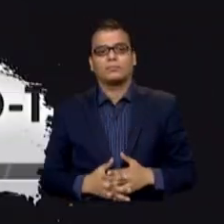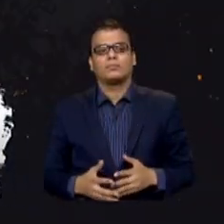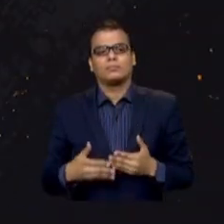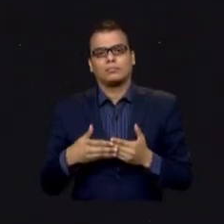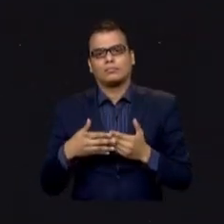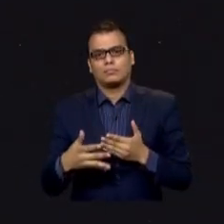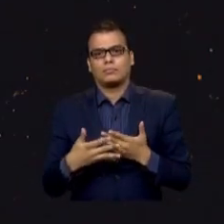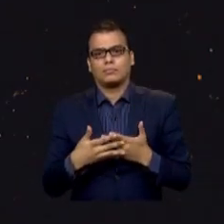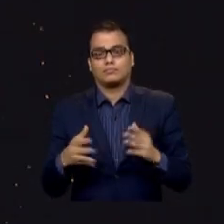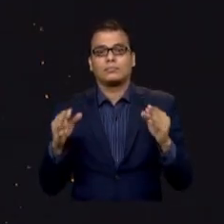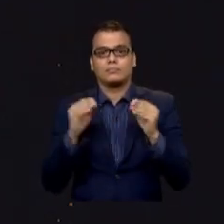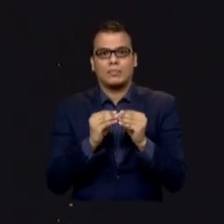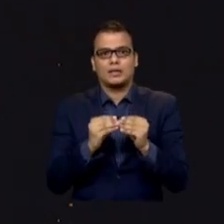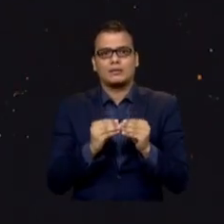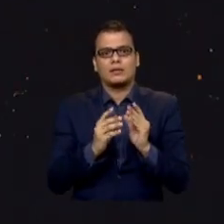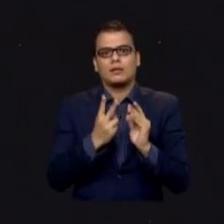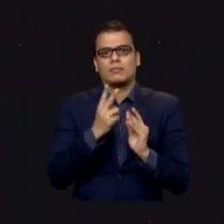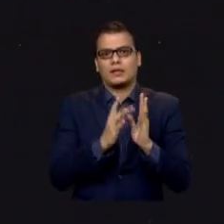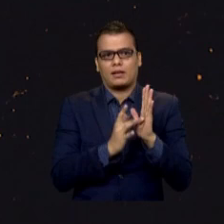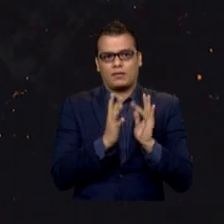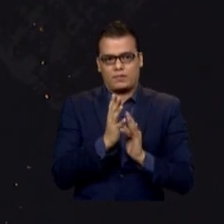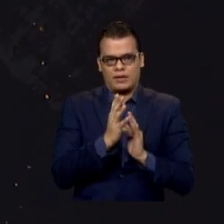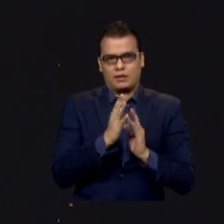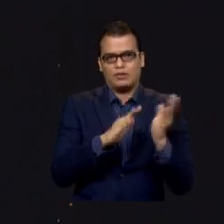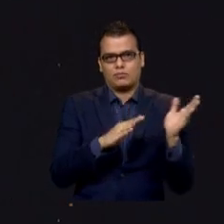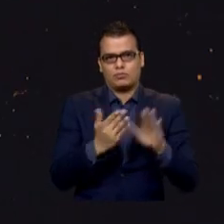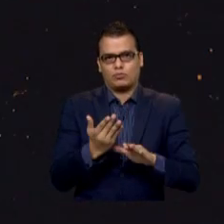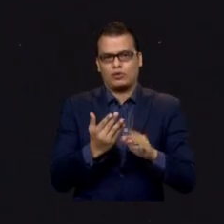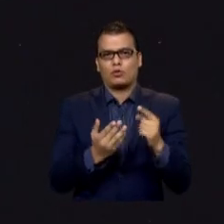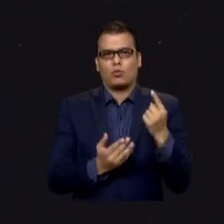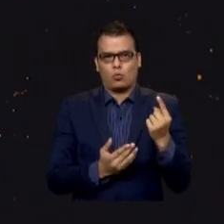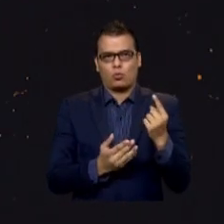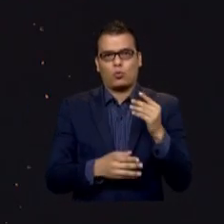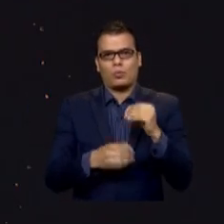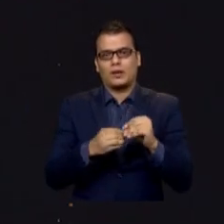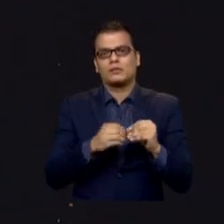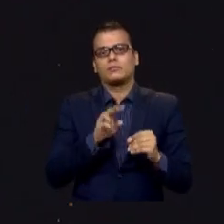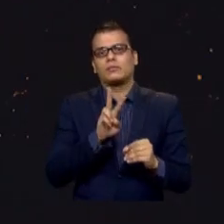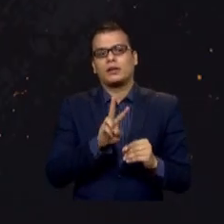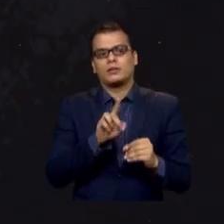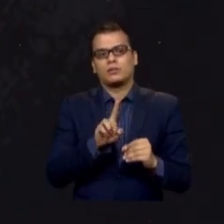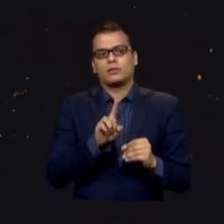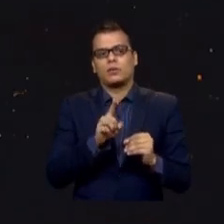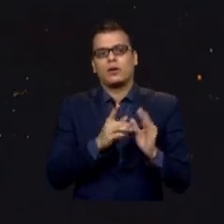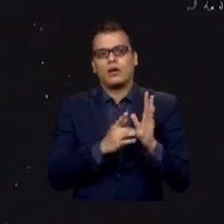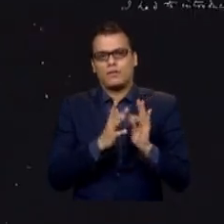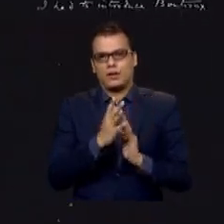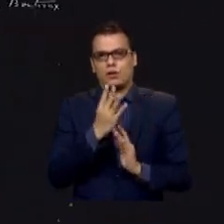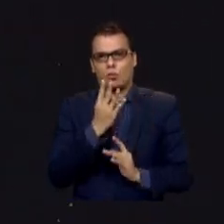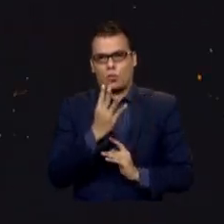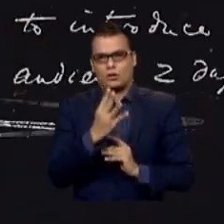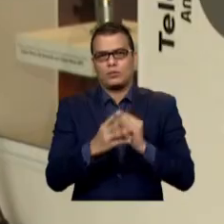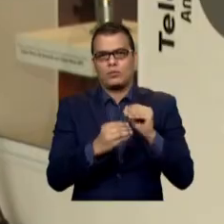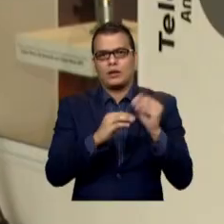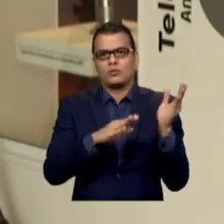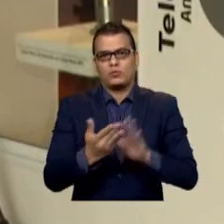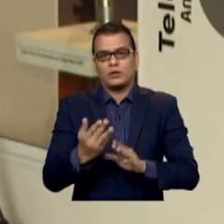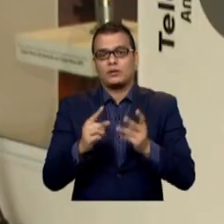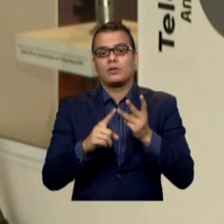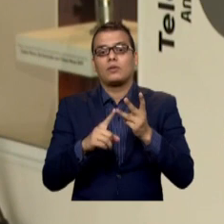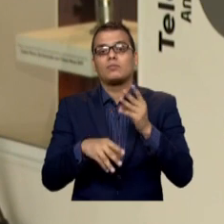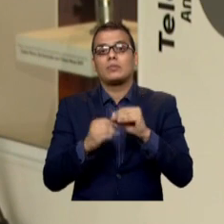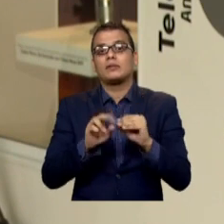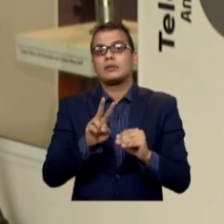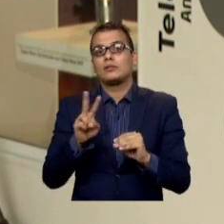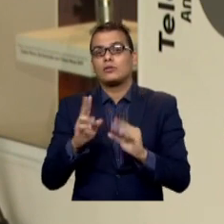se confirmó un deceso el 20 de abril, 4 el 21 de abril y el 22 del mismo mes, 3 fallecidos. Pero